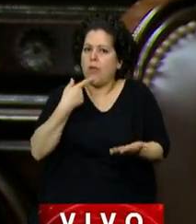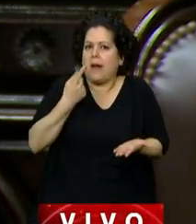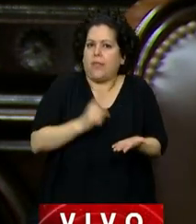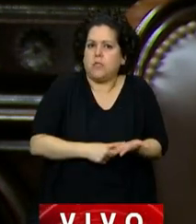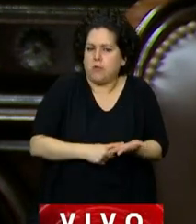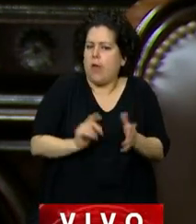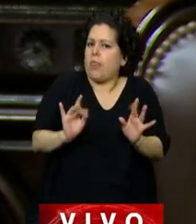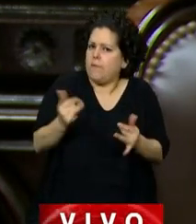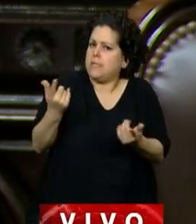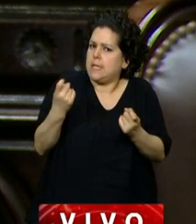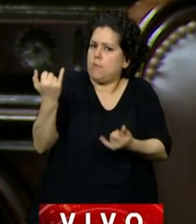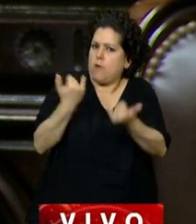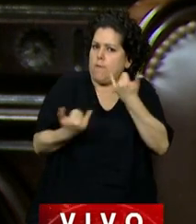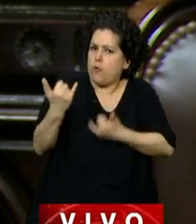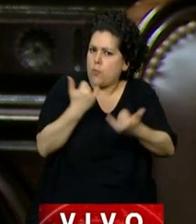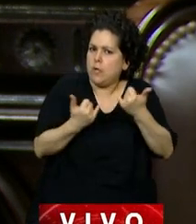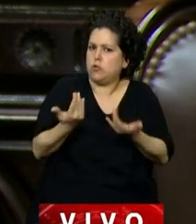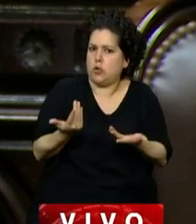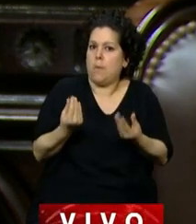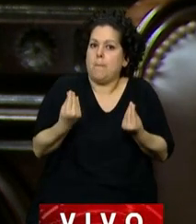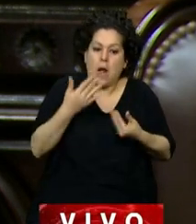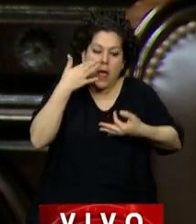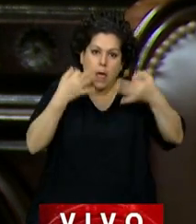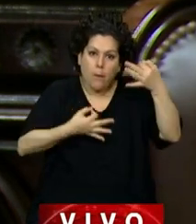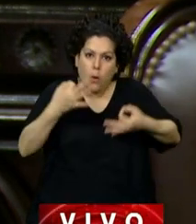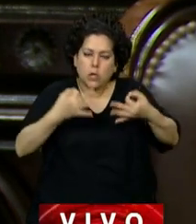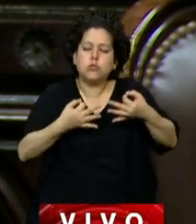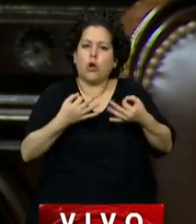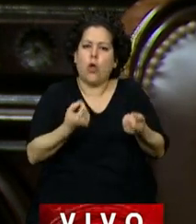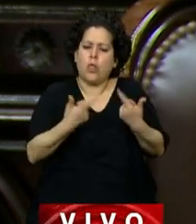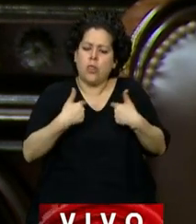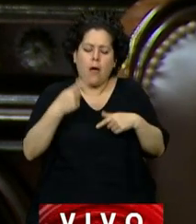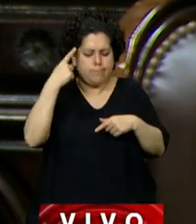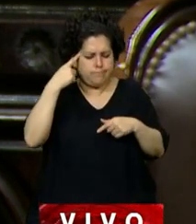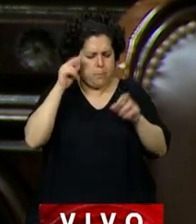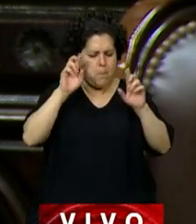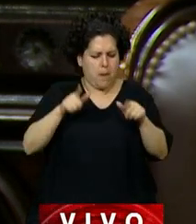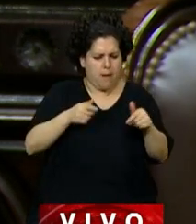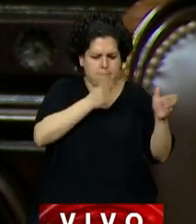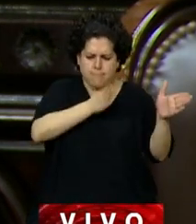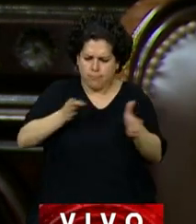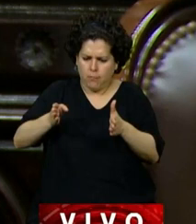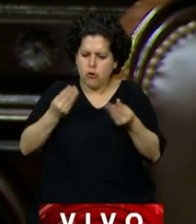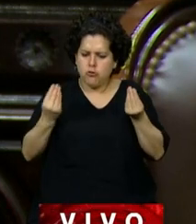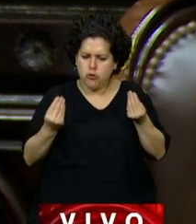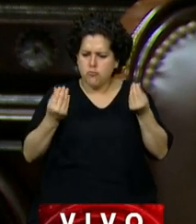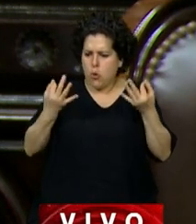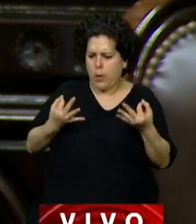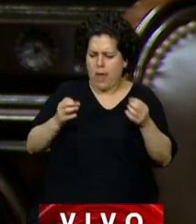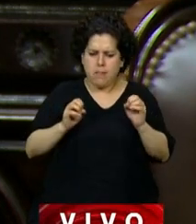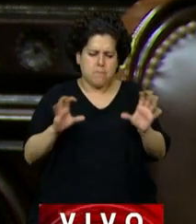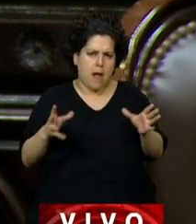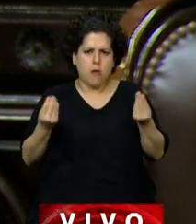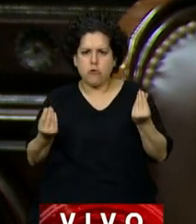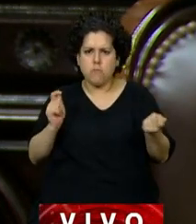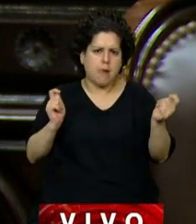decisiones. La evaluación nos ayuda a ordenarnos, a decirnos si estamos bien por el camino que vamos o si tenemos